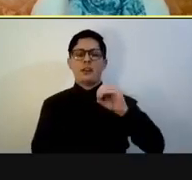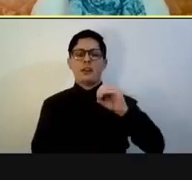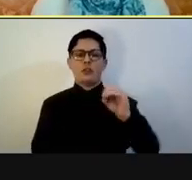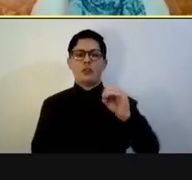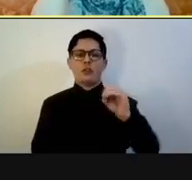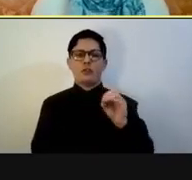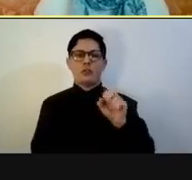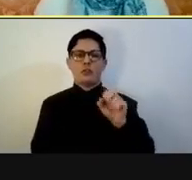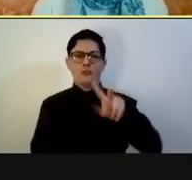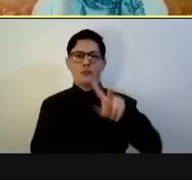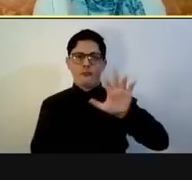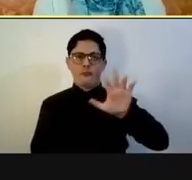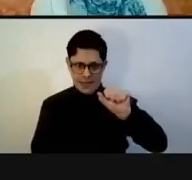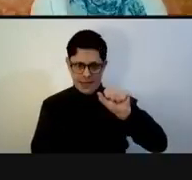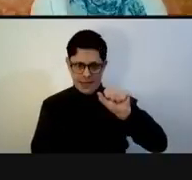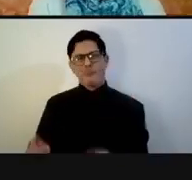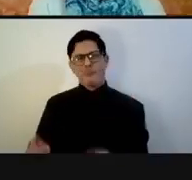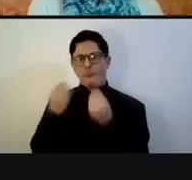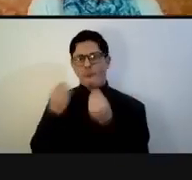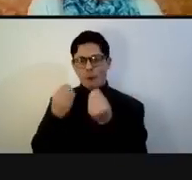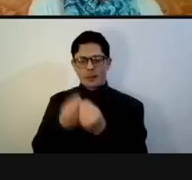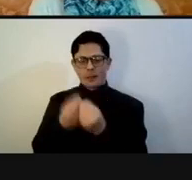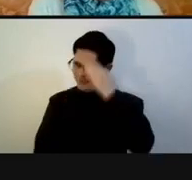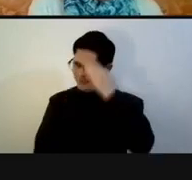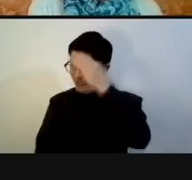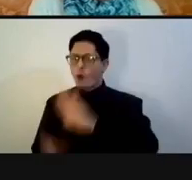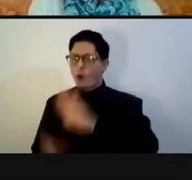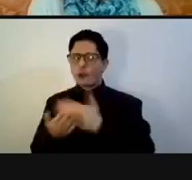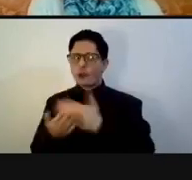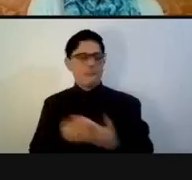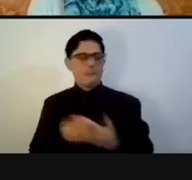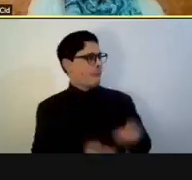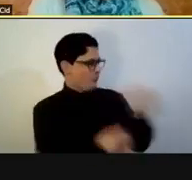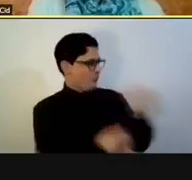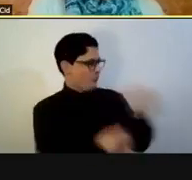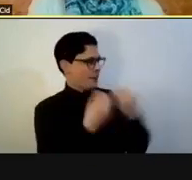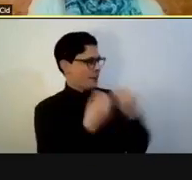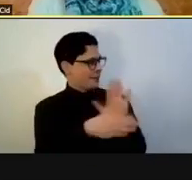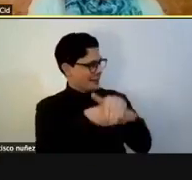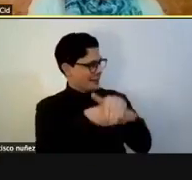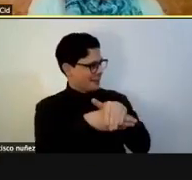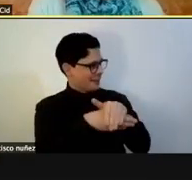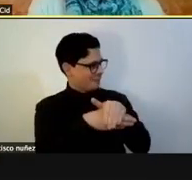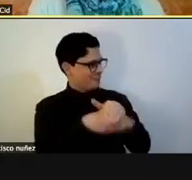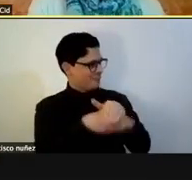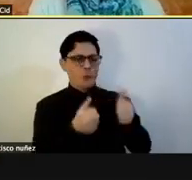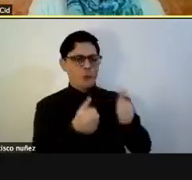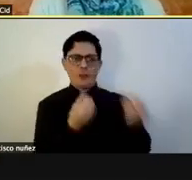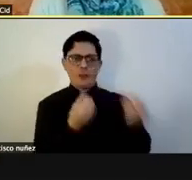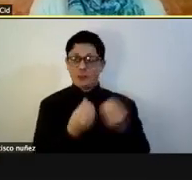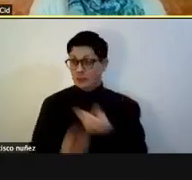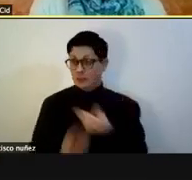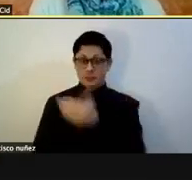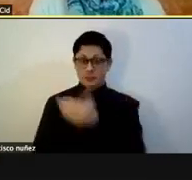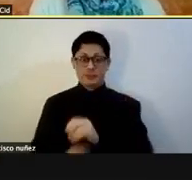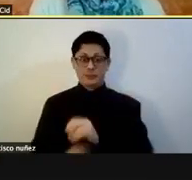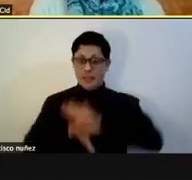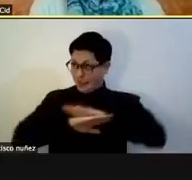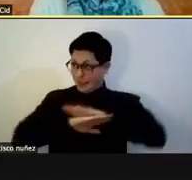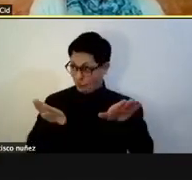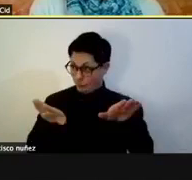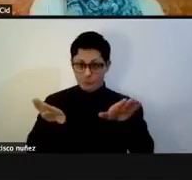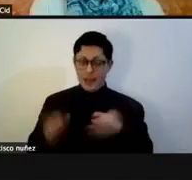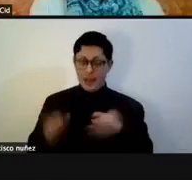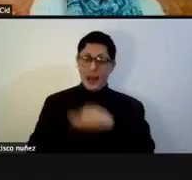Muy bien. ¿Está preparado para hablar sobre sísmica marina? Sí, espero que sí.